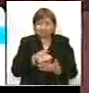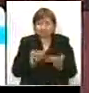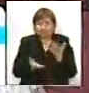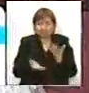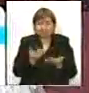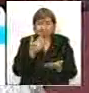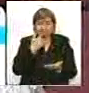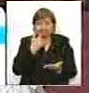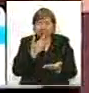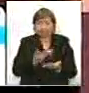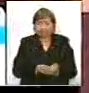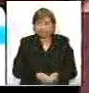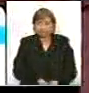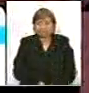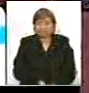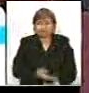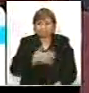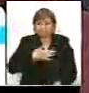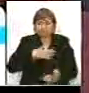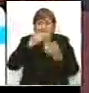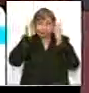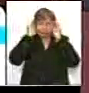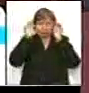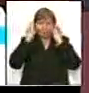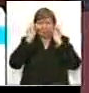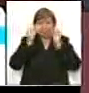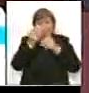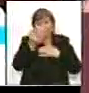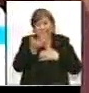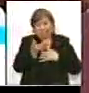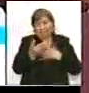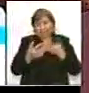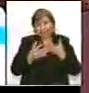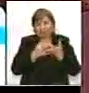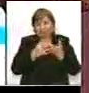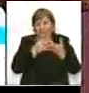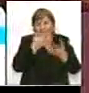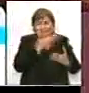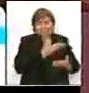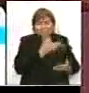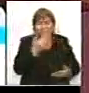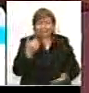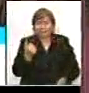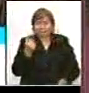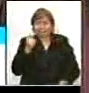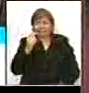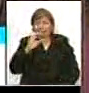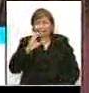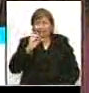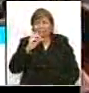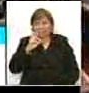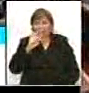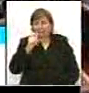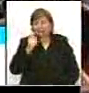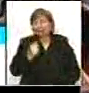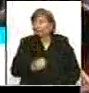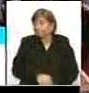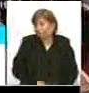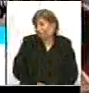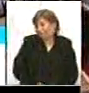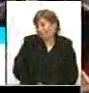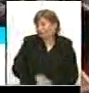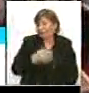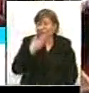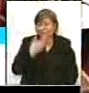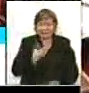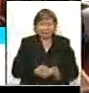sería mi opinión, Presidenta. Me pide una interrupción la congresista Alcorta. Congresista Alcorta. Gracias, Presidenta. En la línea del